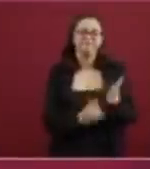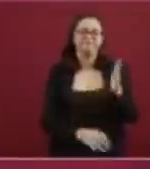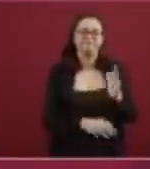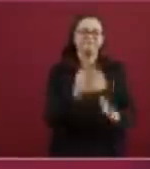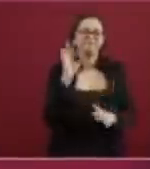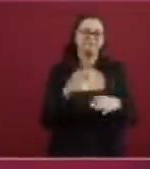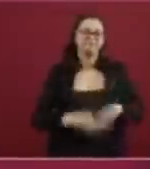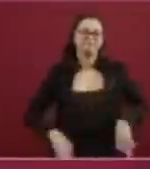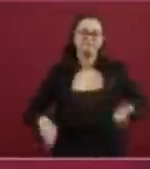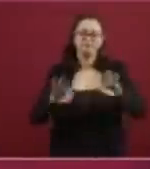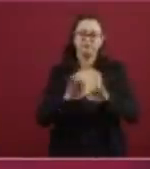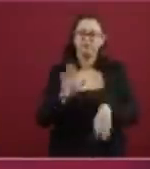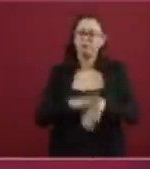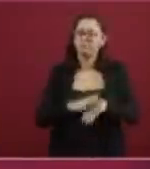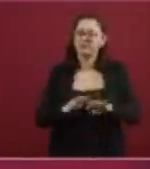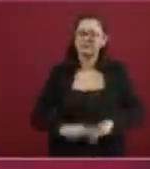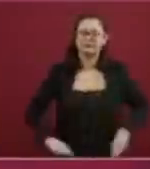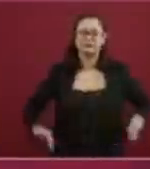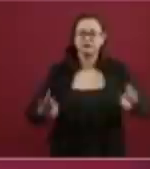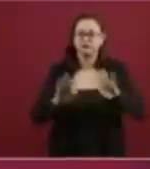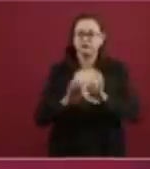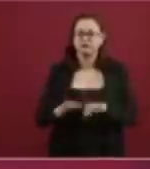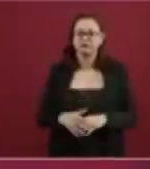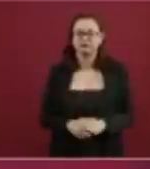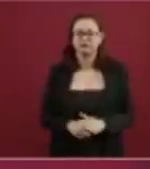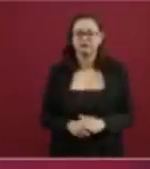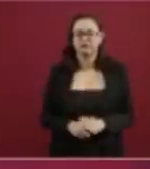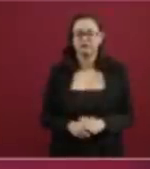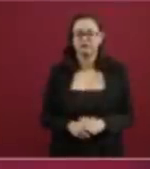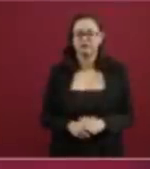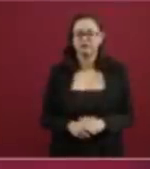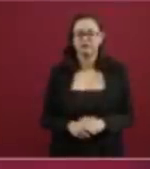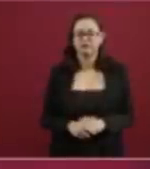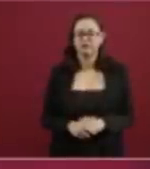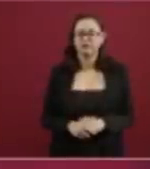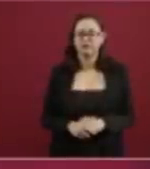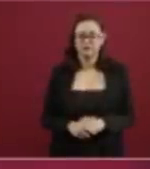fundamental, diría lo más importante. Es decir,